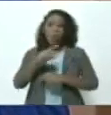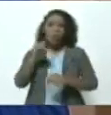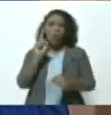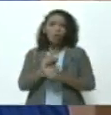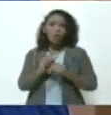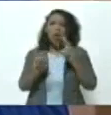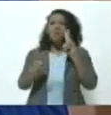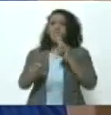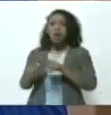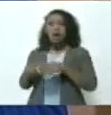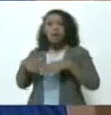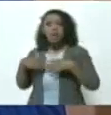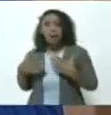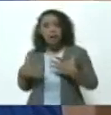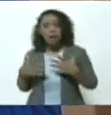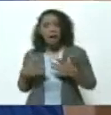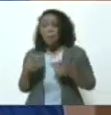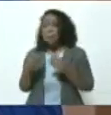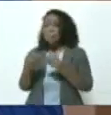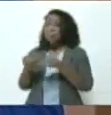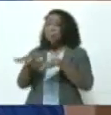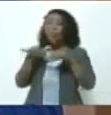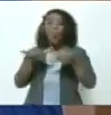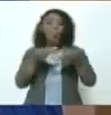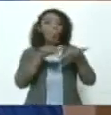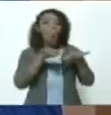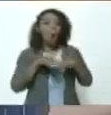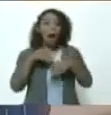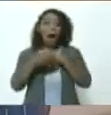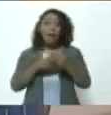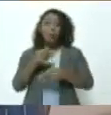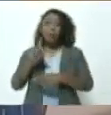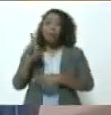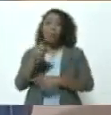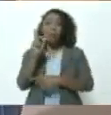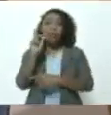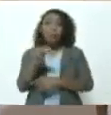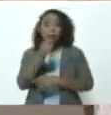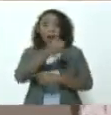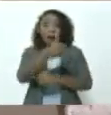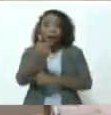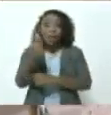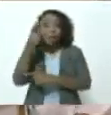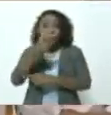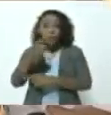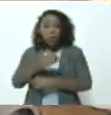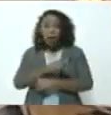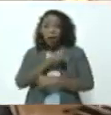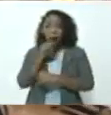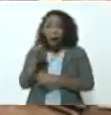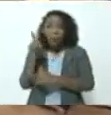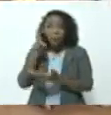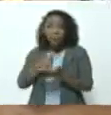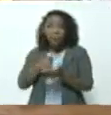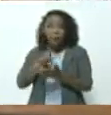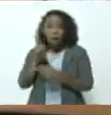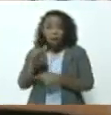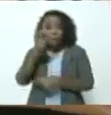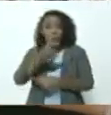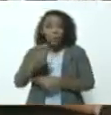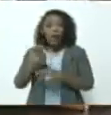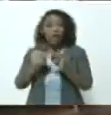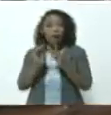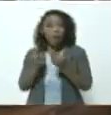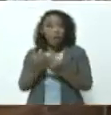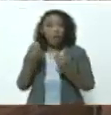fije en lo maravilloso que está realizado, sino también que cada persona que está ahí es una persona que tiene una